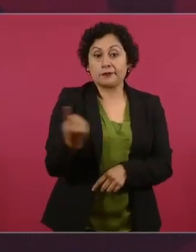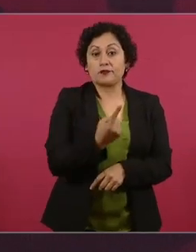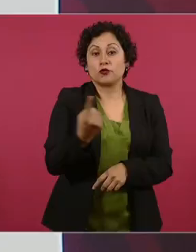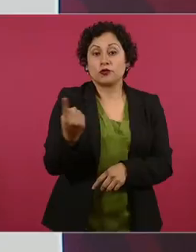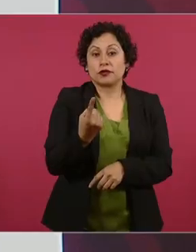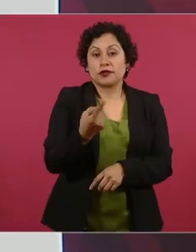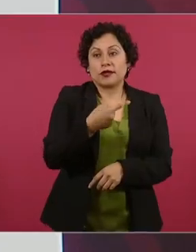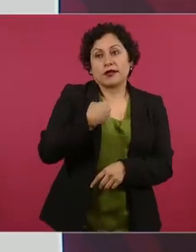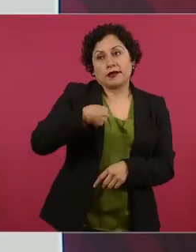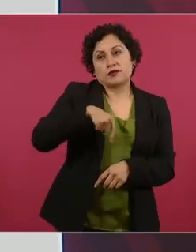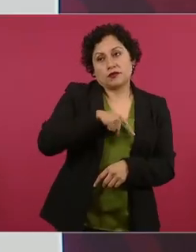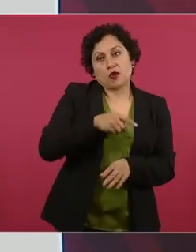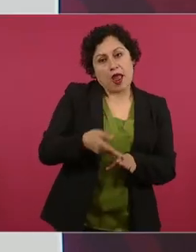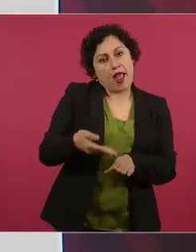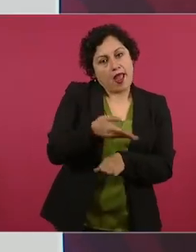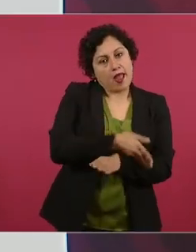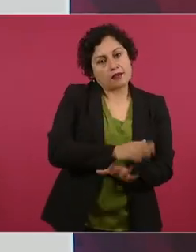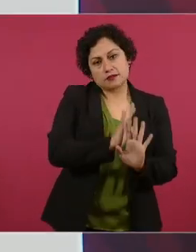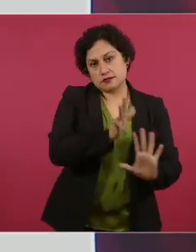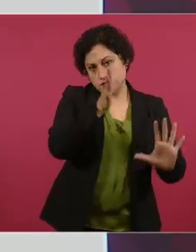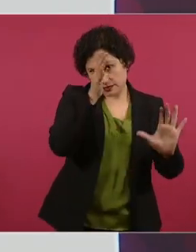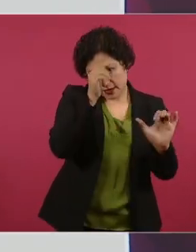nosotros tenemos un acuerdo,